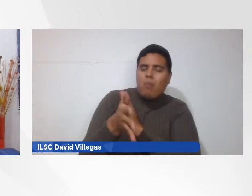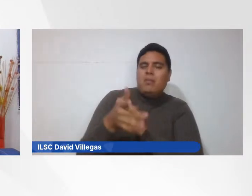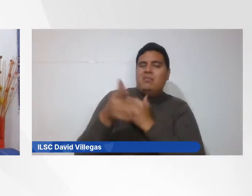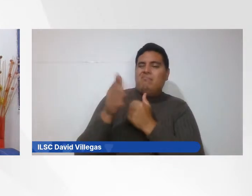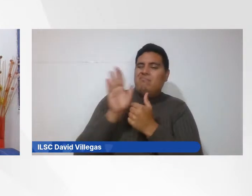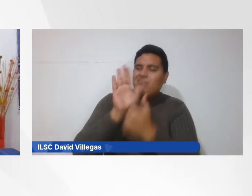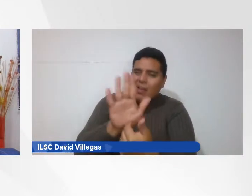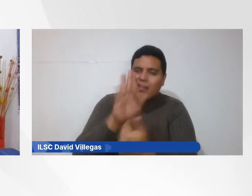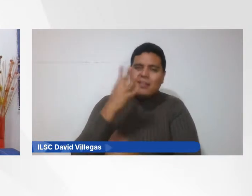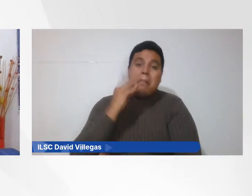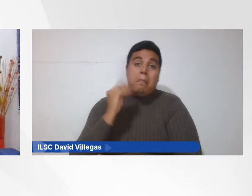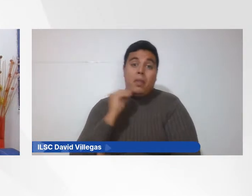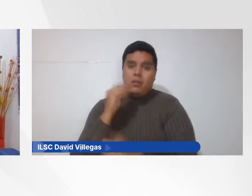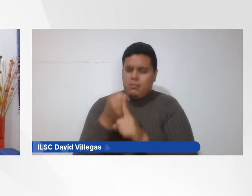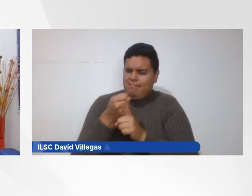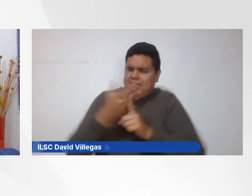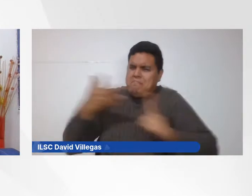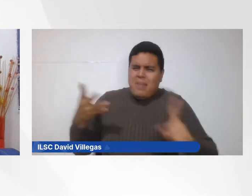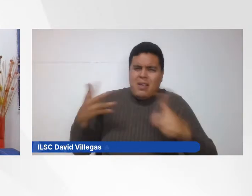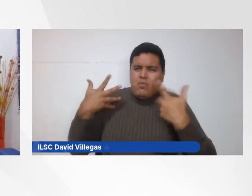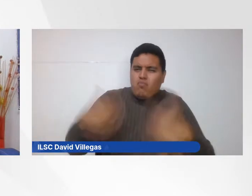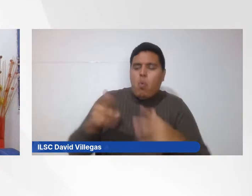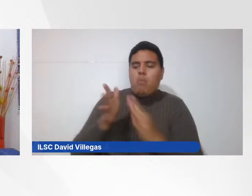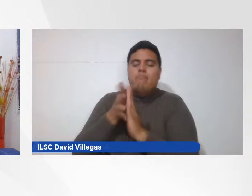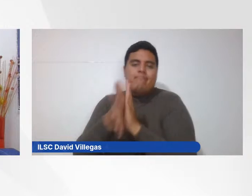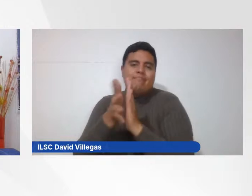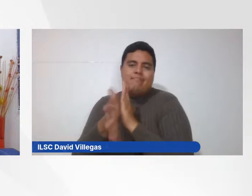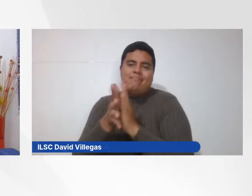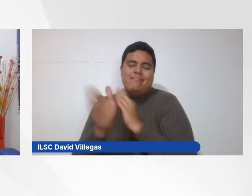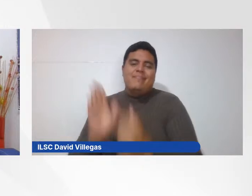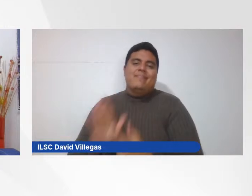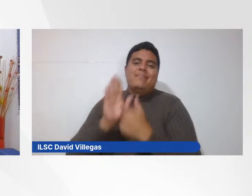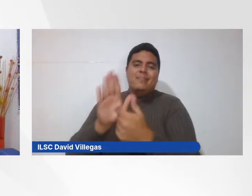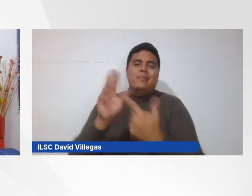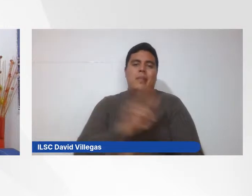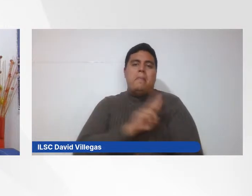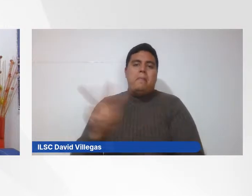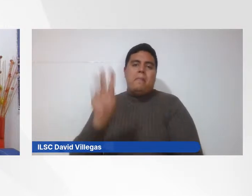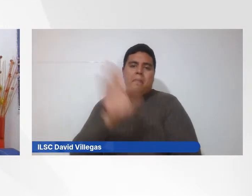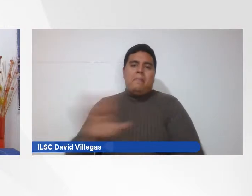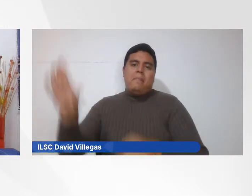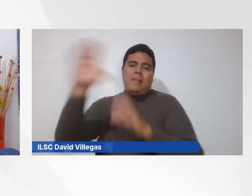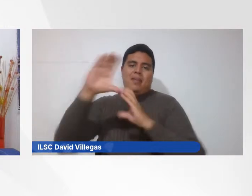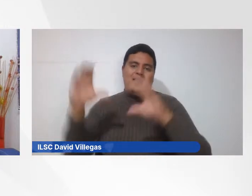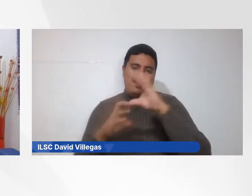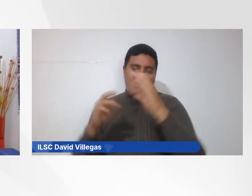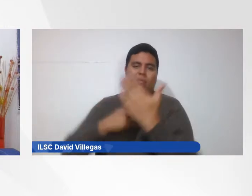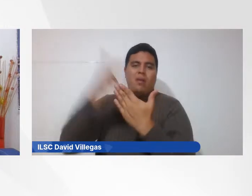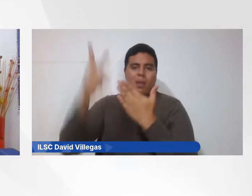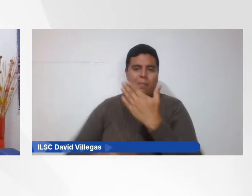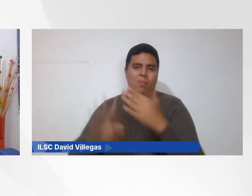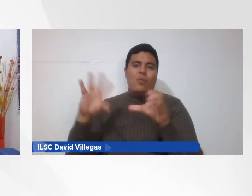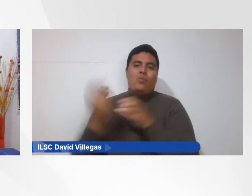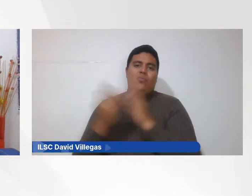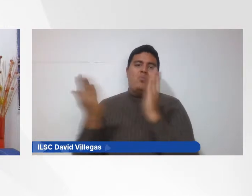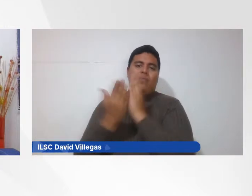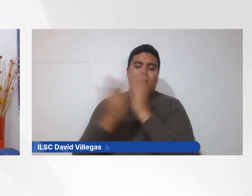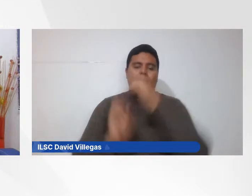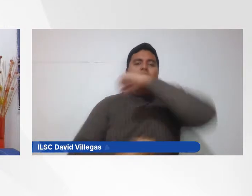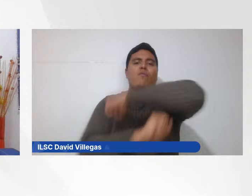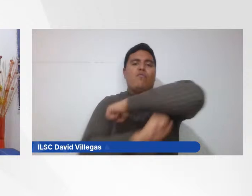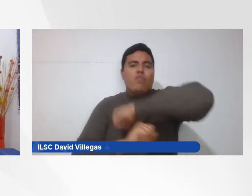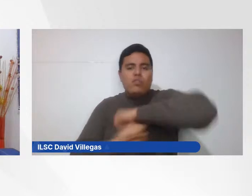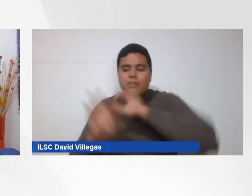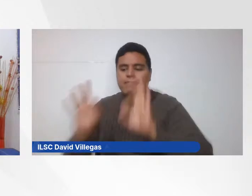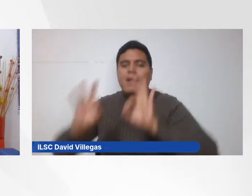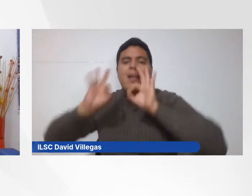destacar desde la Secretaría de Educación del Departamento del Valle del Cauca en ese proyecto tan importante que es de fortalecimiento de los procesos de calidad de la